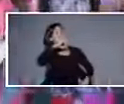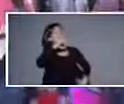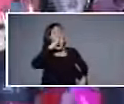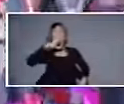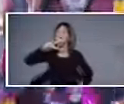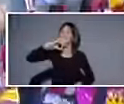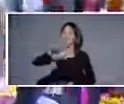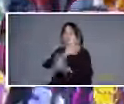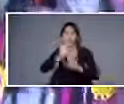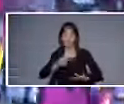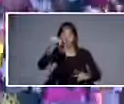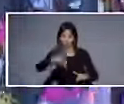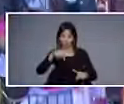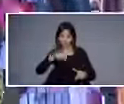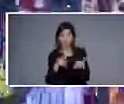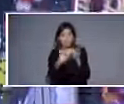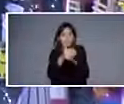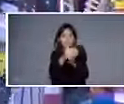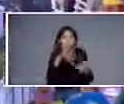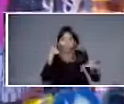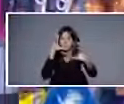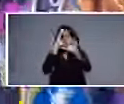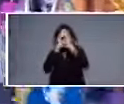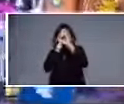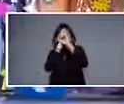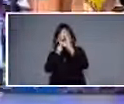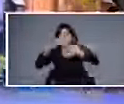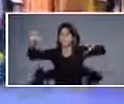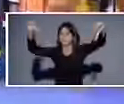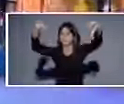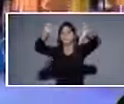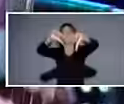y nos hunde en un negro futuro que pronto verá.